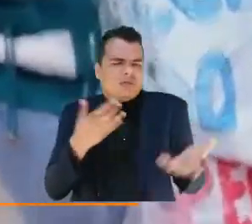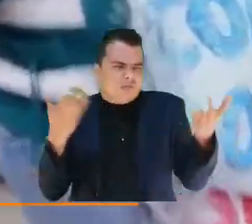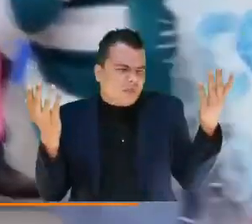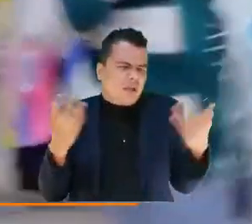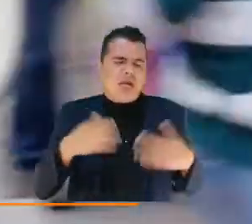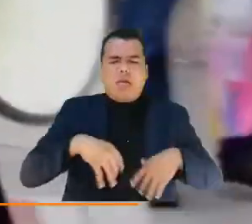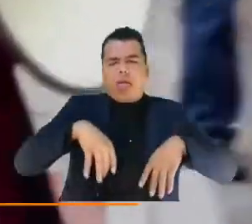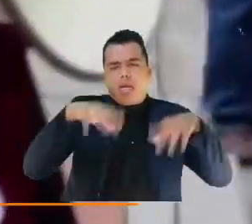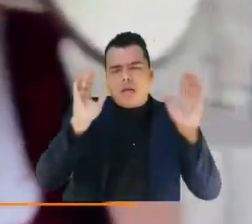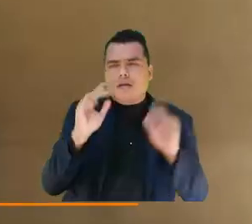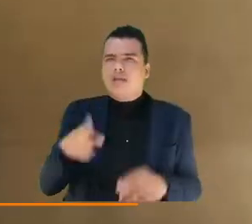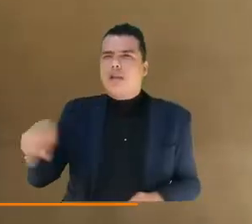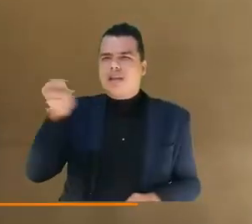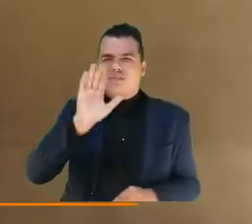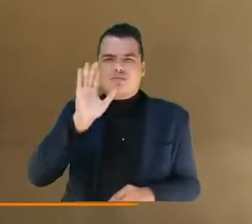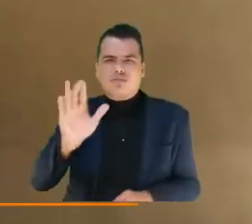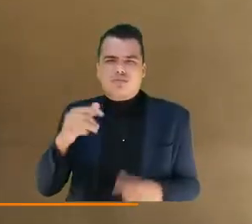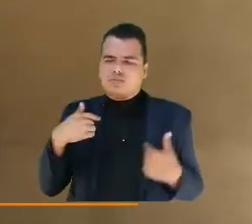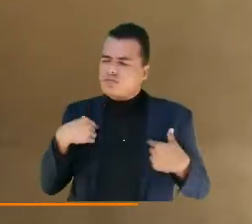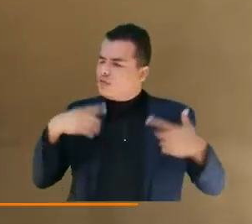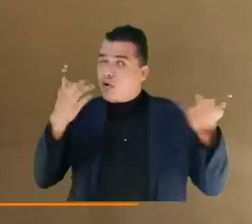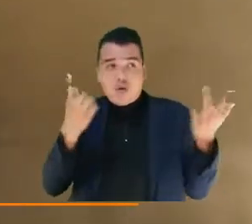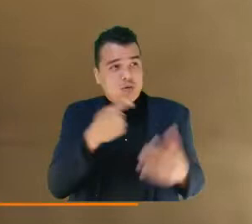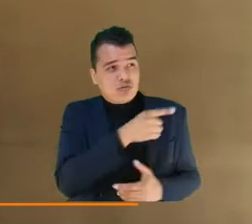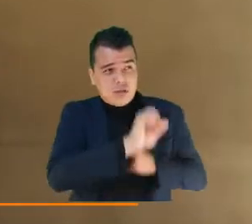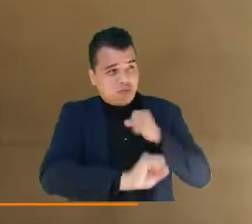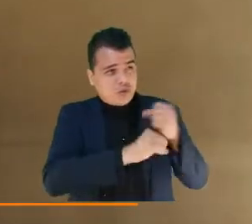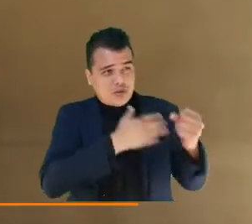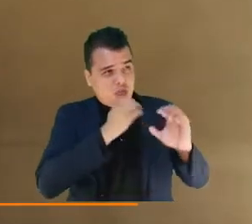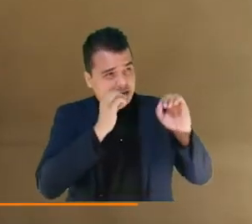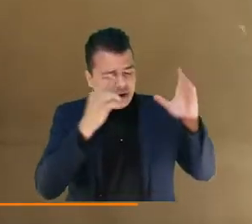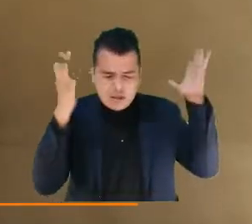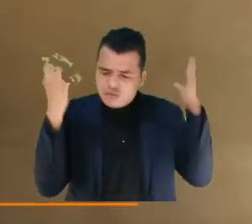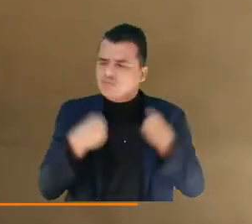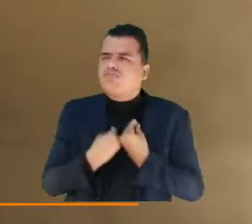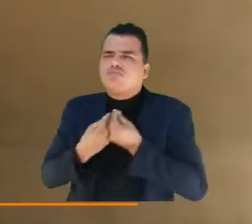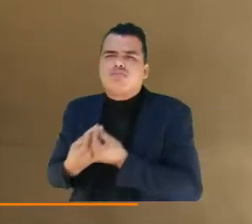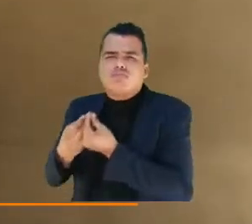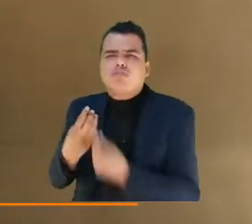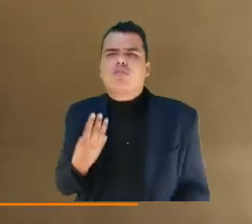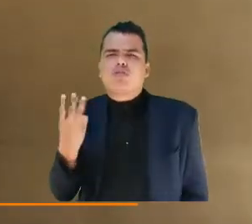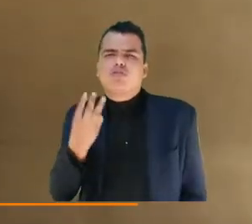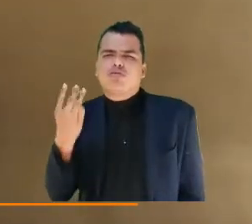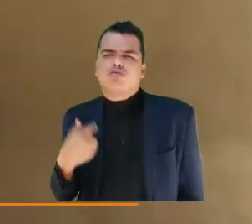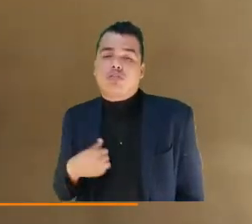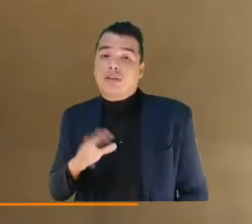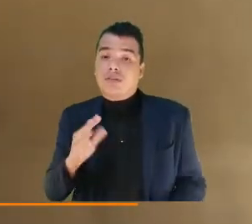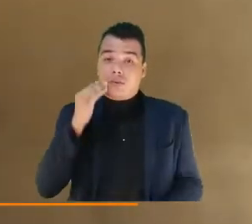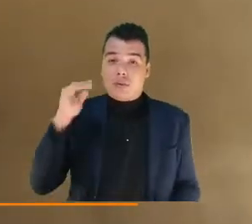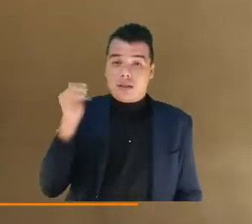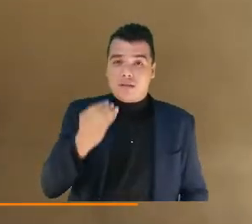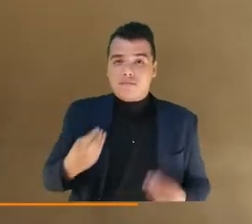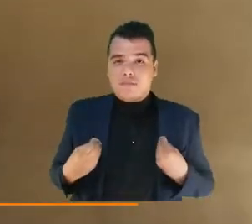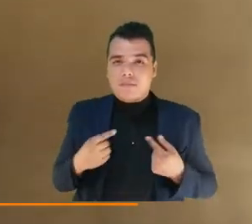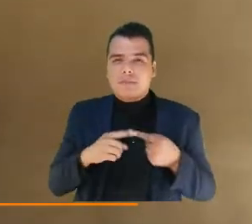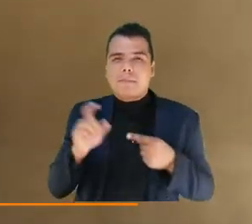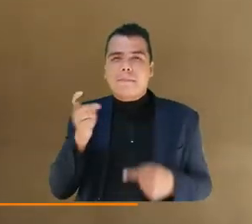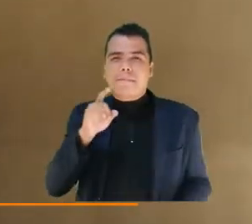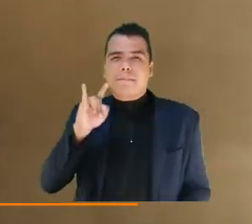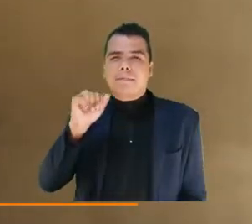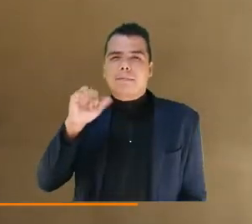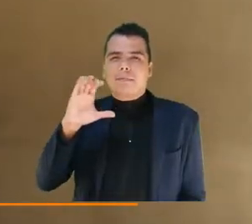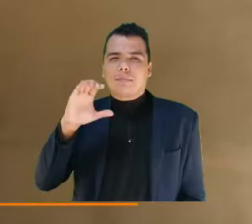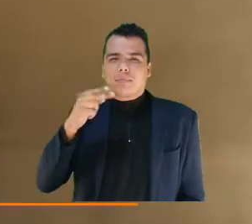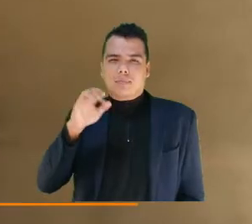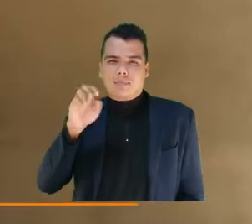la movilización. Se enteraron las mujeres del norte del Cauca, de Guachené, de Santander de Quilichao, de Buenos